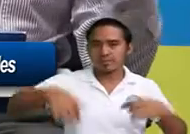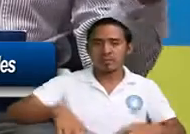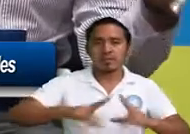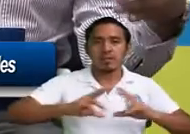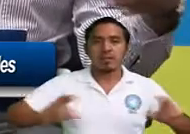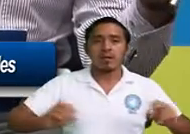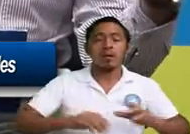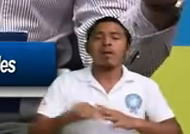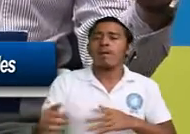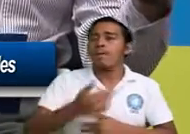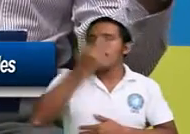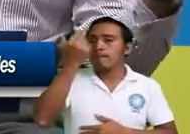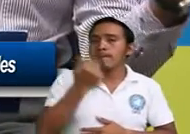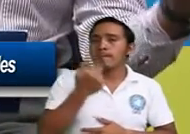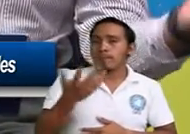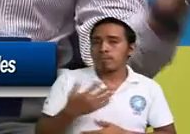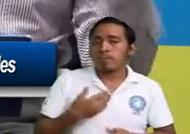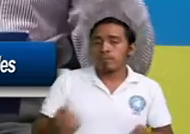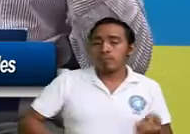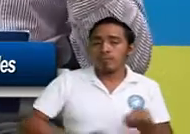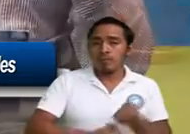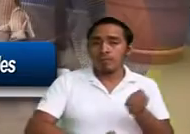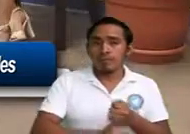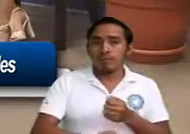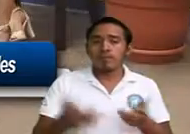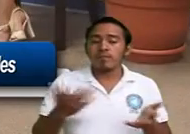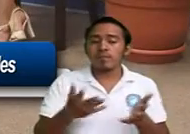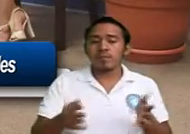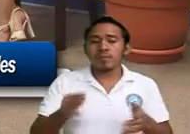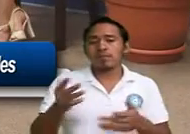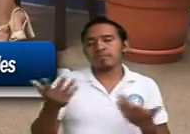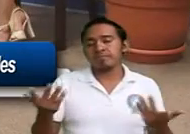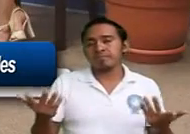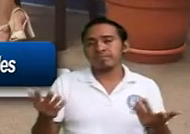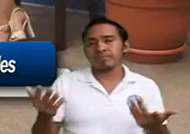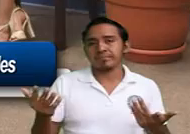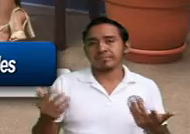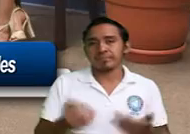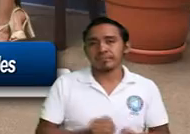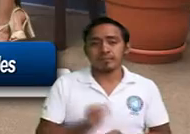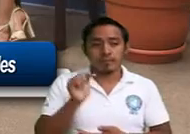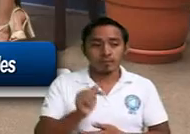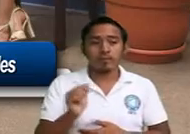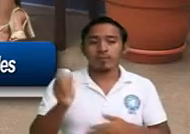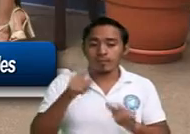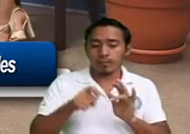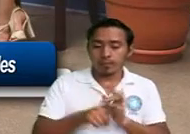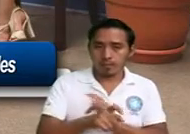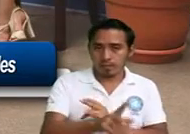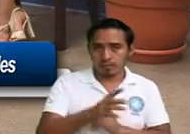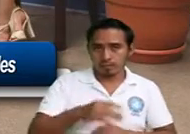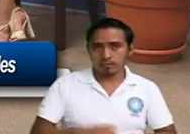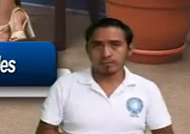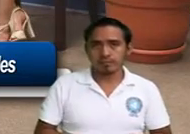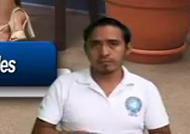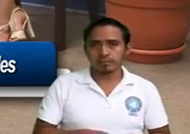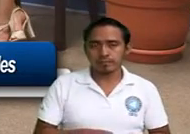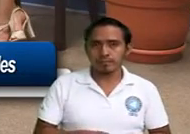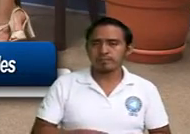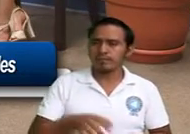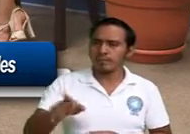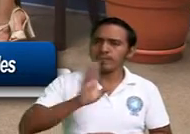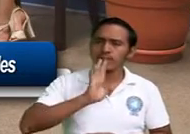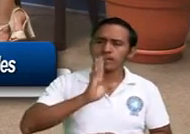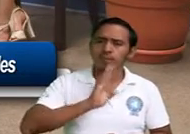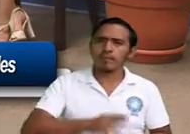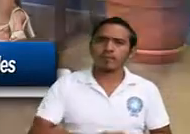eso le hacía la pregunta de la atención que ustedes brindan en la parte psicológica. Cuando usted también se